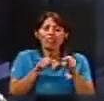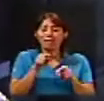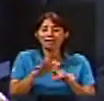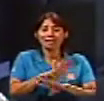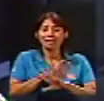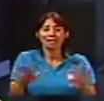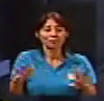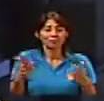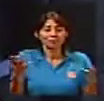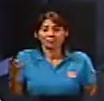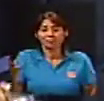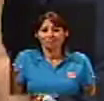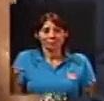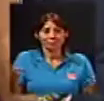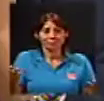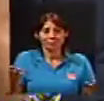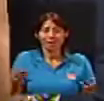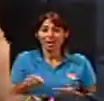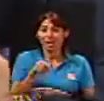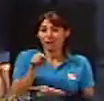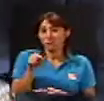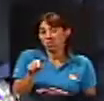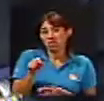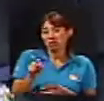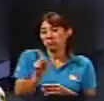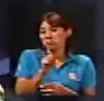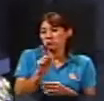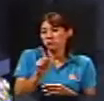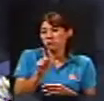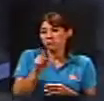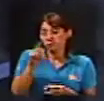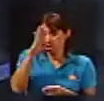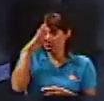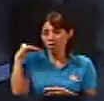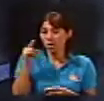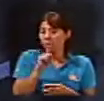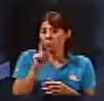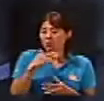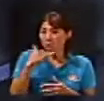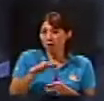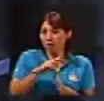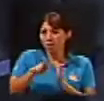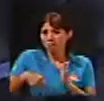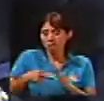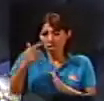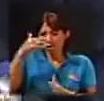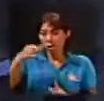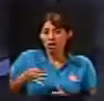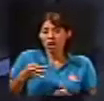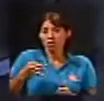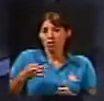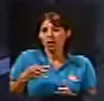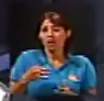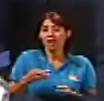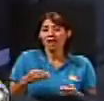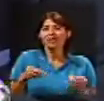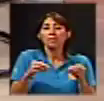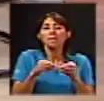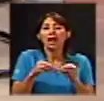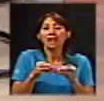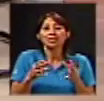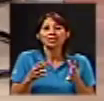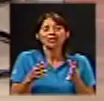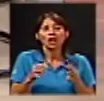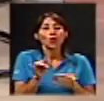crucificada. Y eso no ha hecho tan mal papel. Yo creo que ha sido un poco más de afición nacional